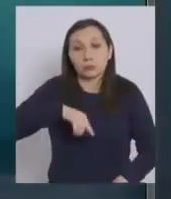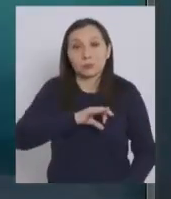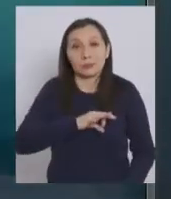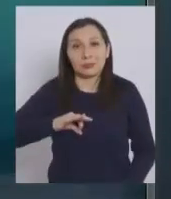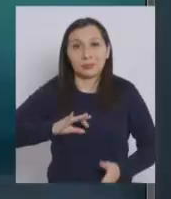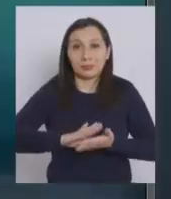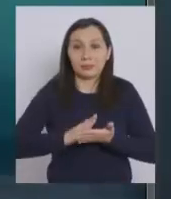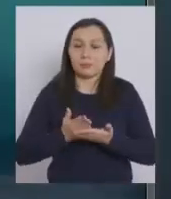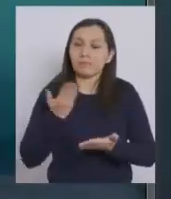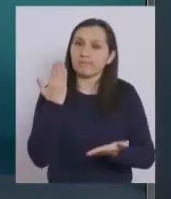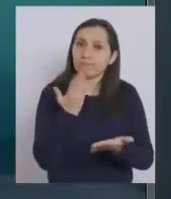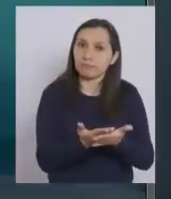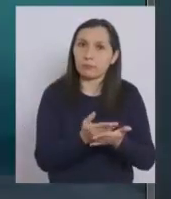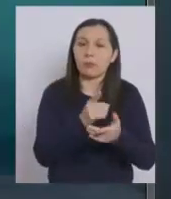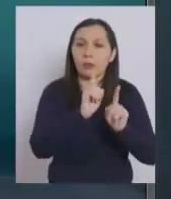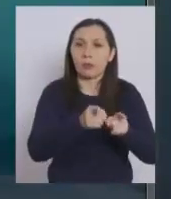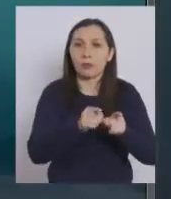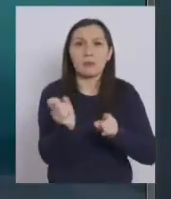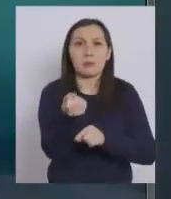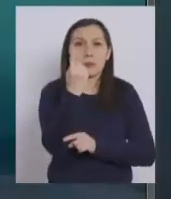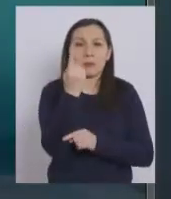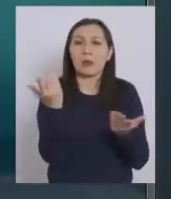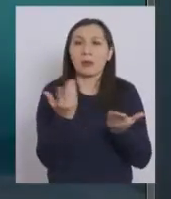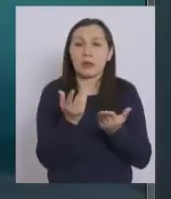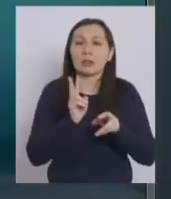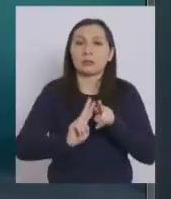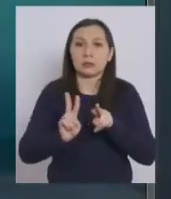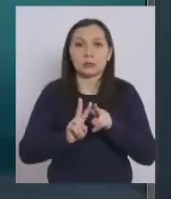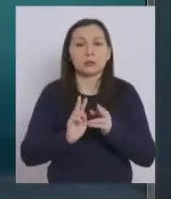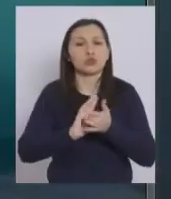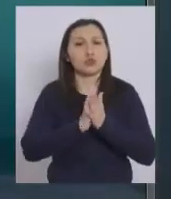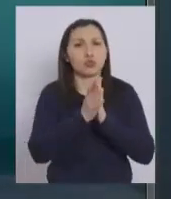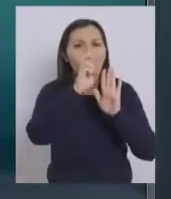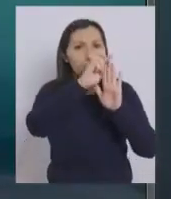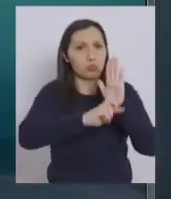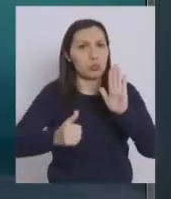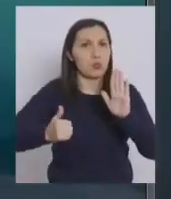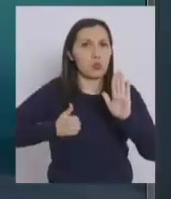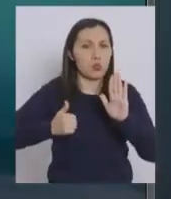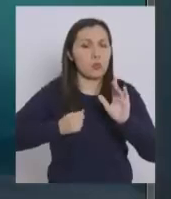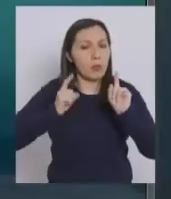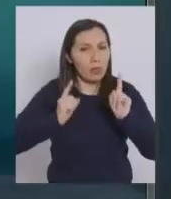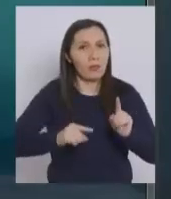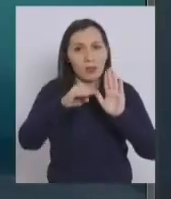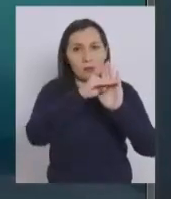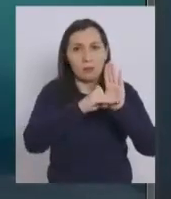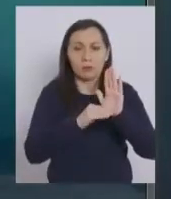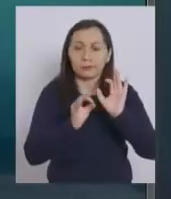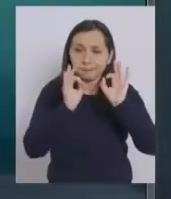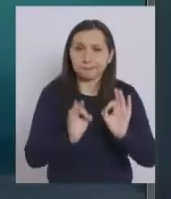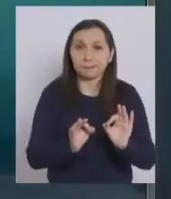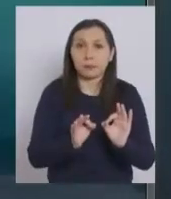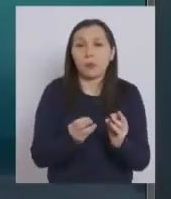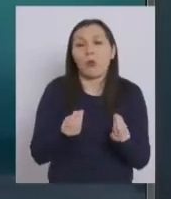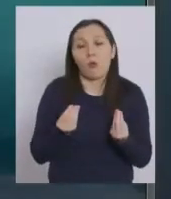Salud exigimos que primero que nada que se realicen todos los protocolos estrictos, que se cumplan estos protocolos